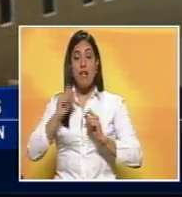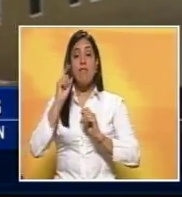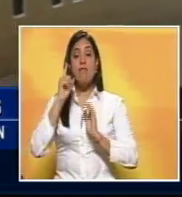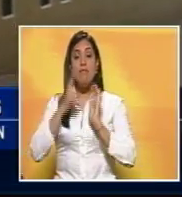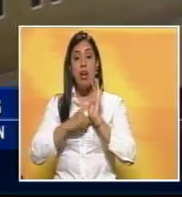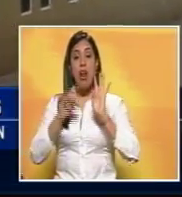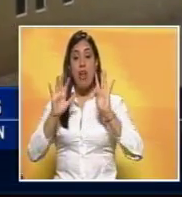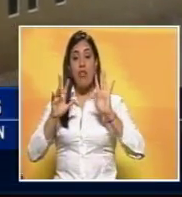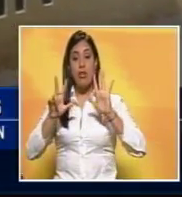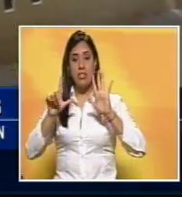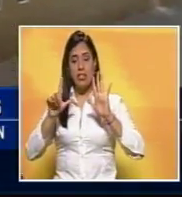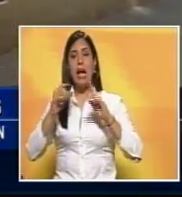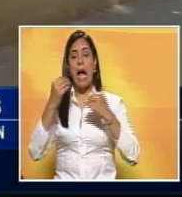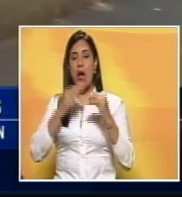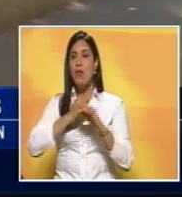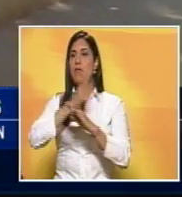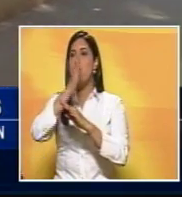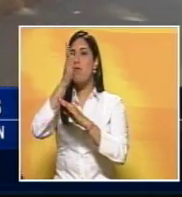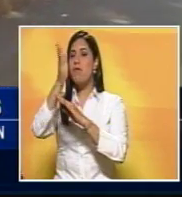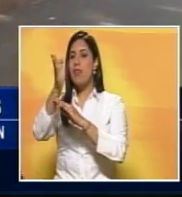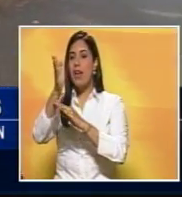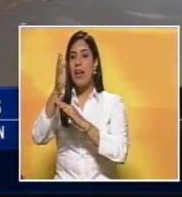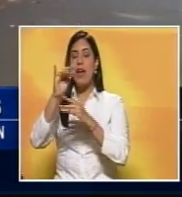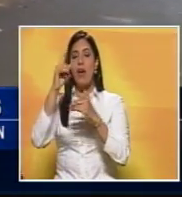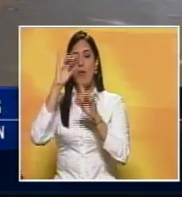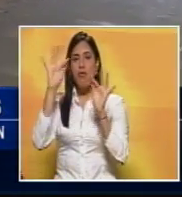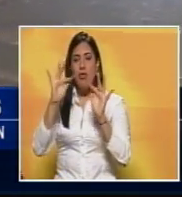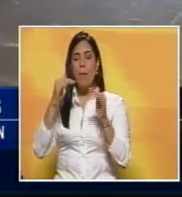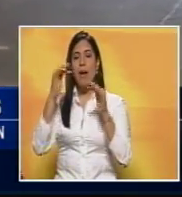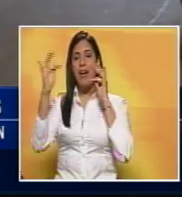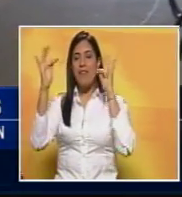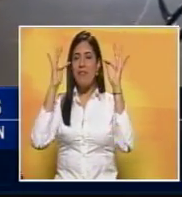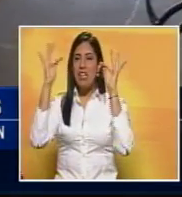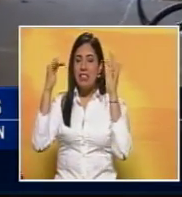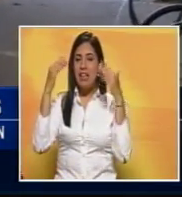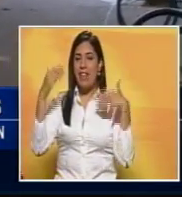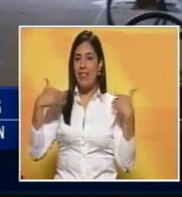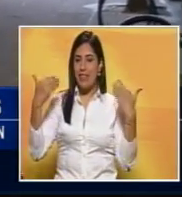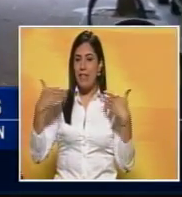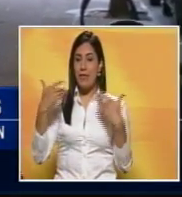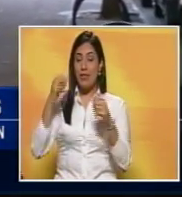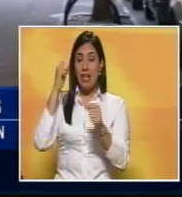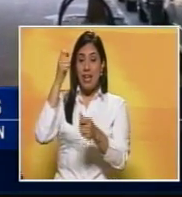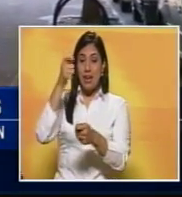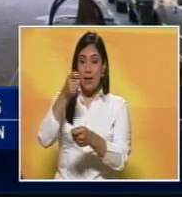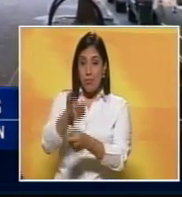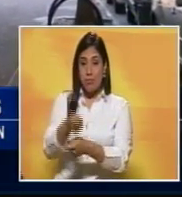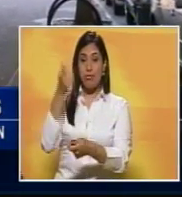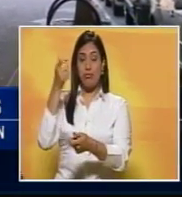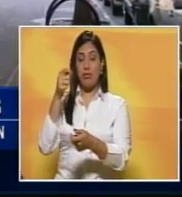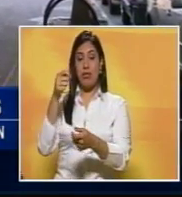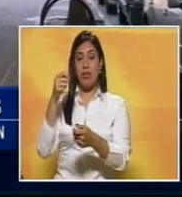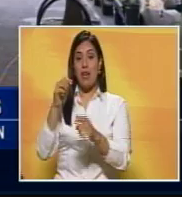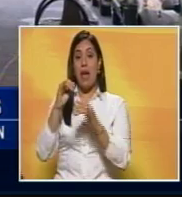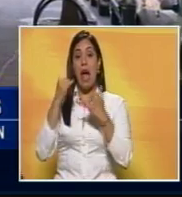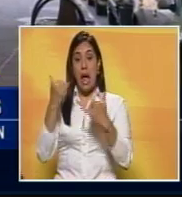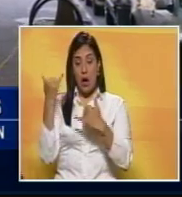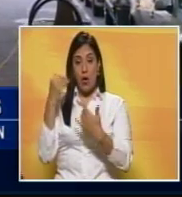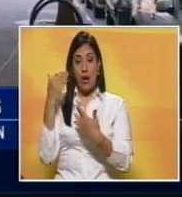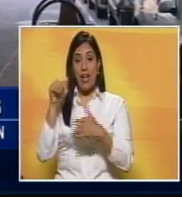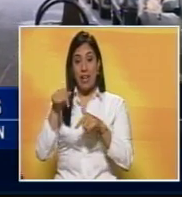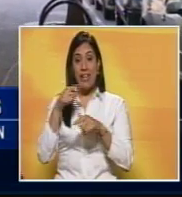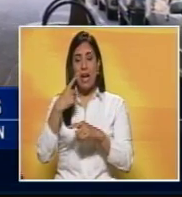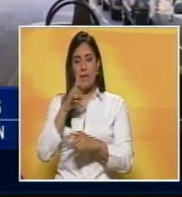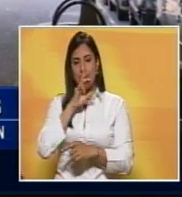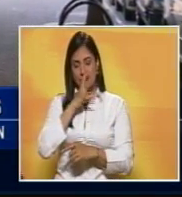1987 y habían decidido realizar este viaje como una forma de festejar justamente los 30 años de egresados. Aquí